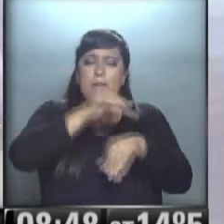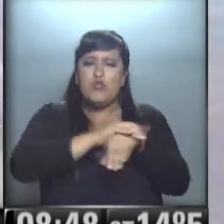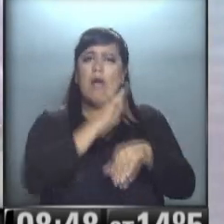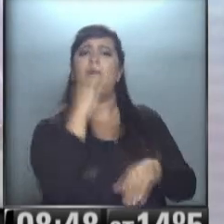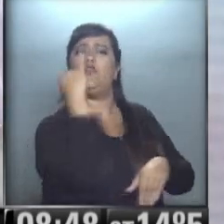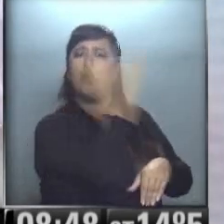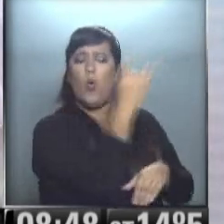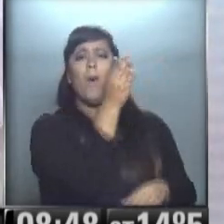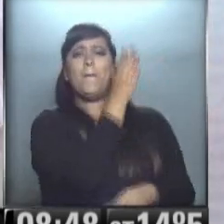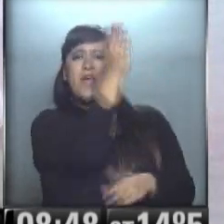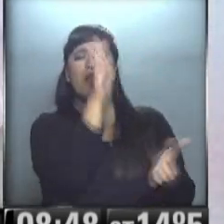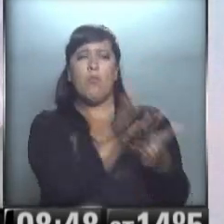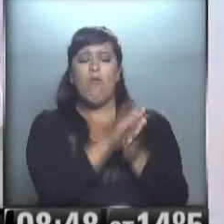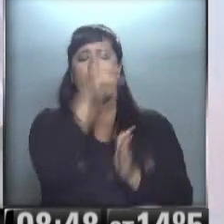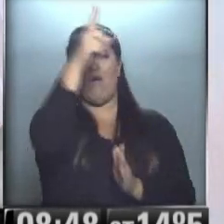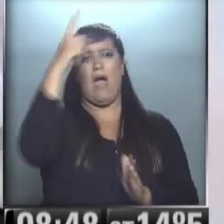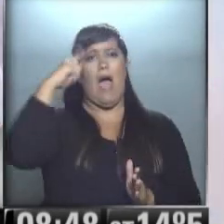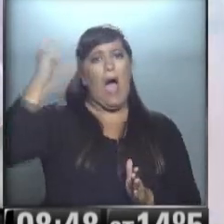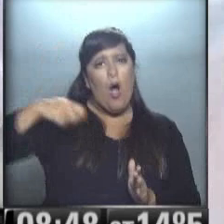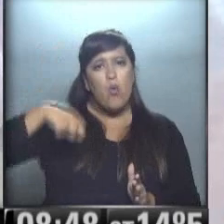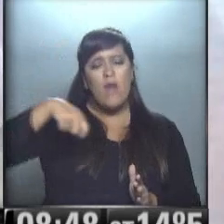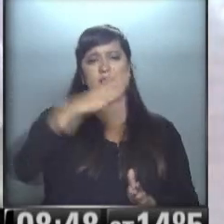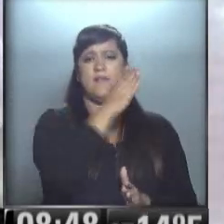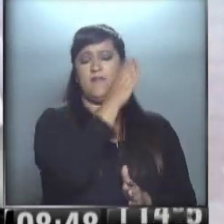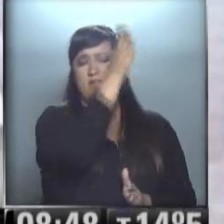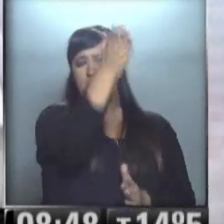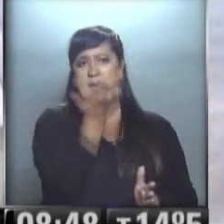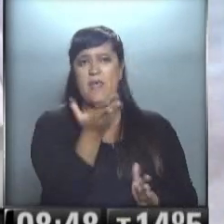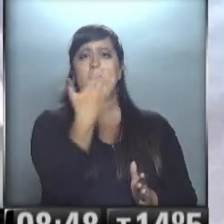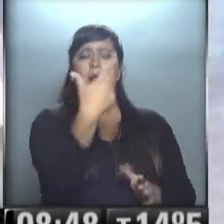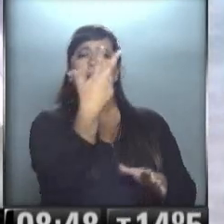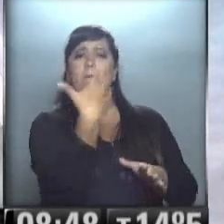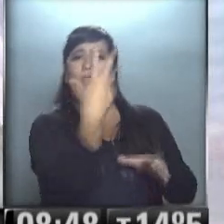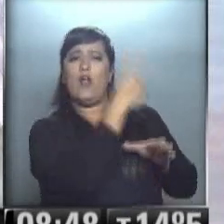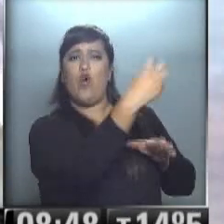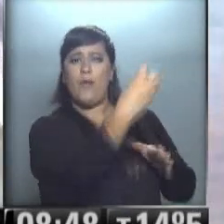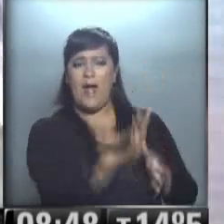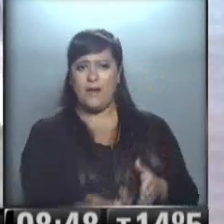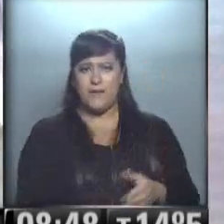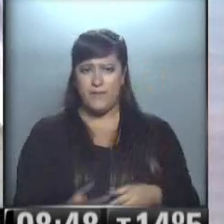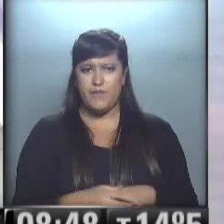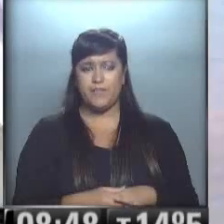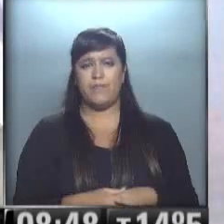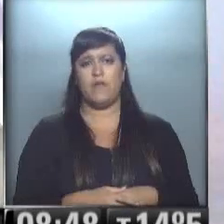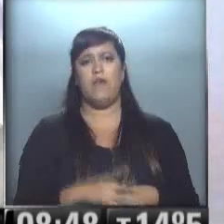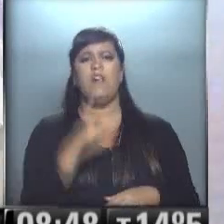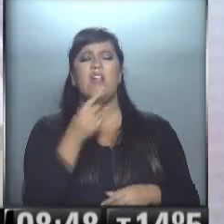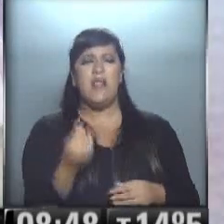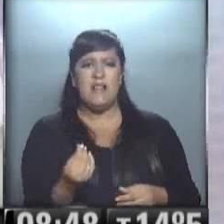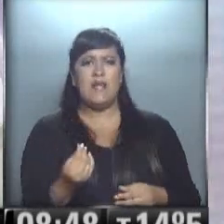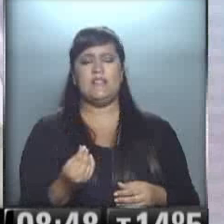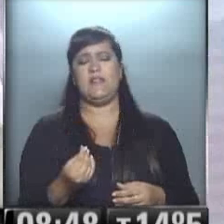agentes eh financieros eh designados en el contrato les paguen eso es decir eh el